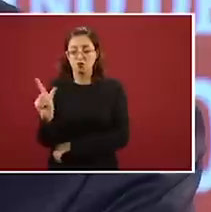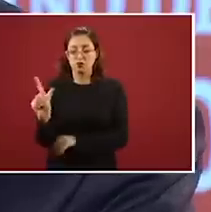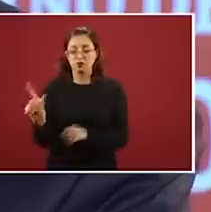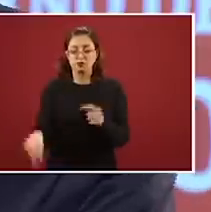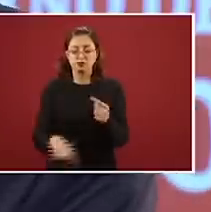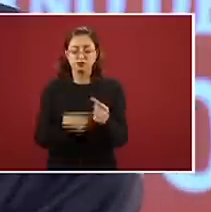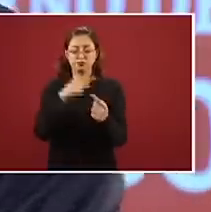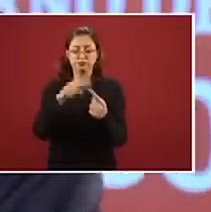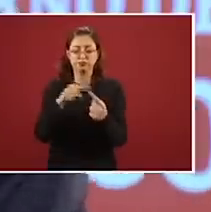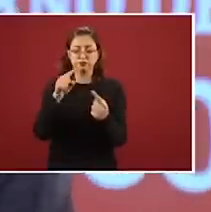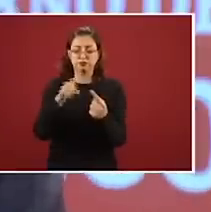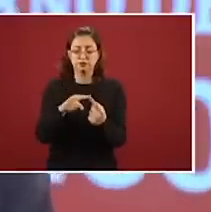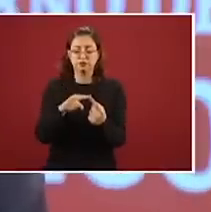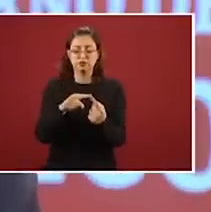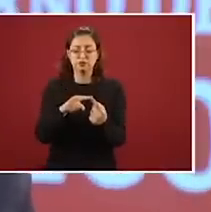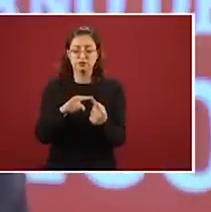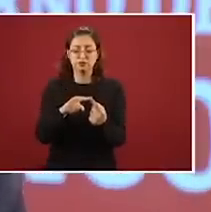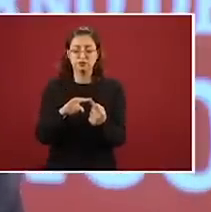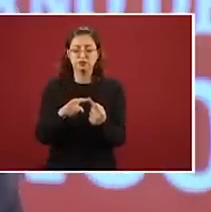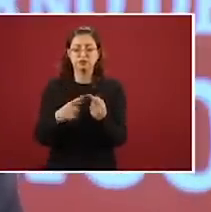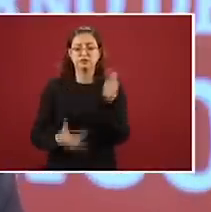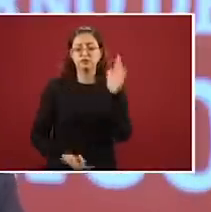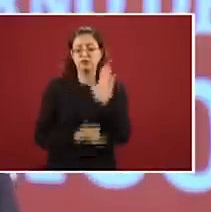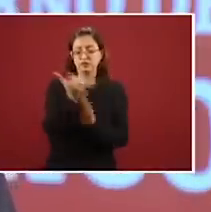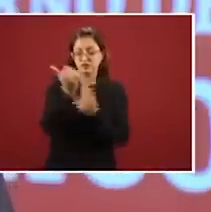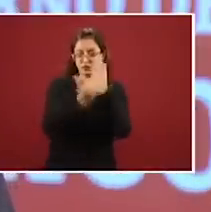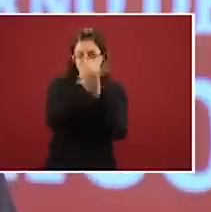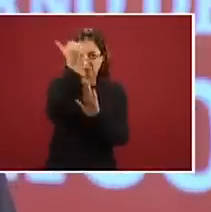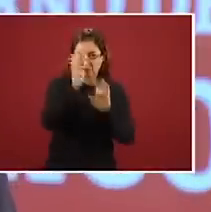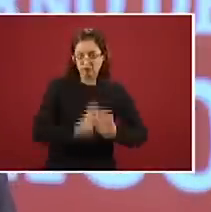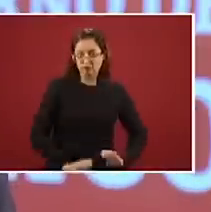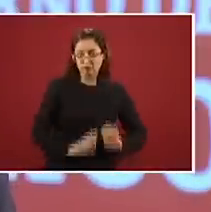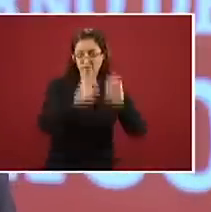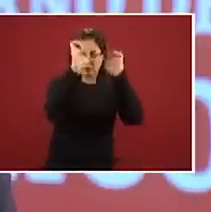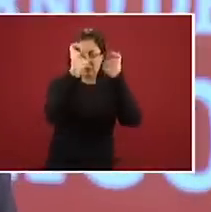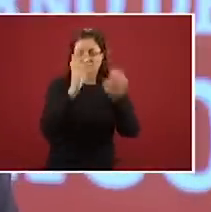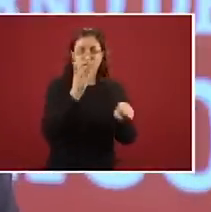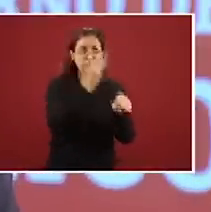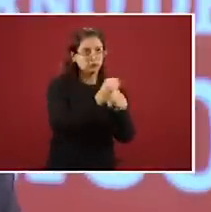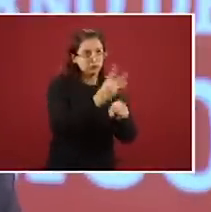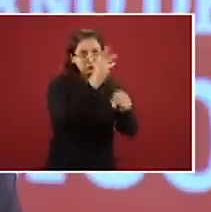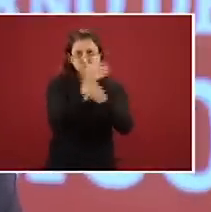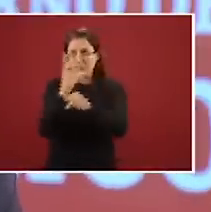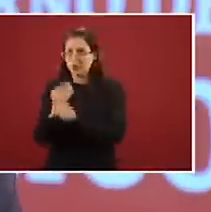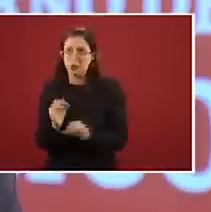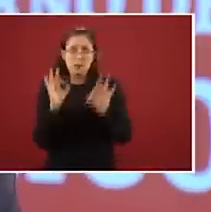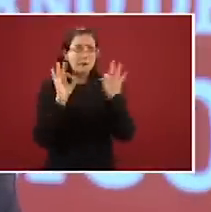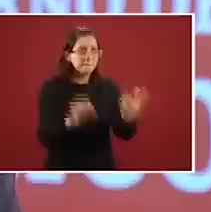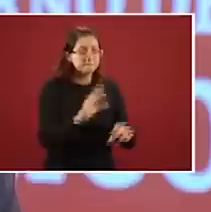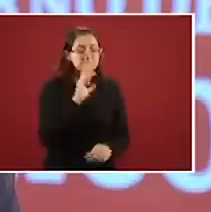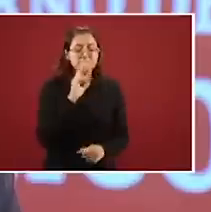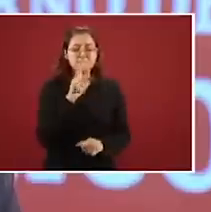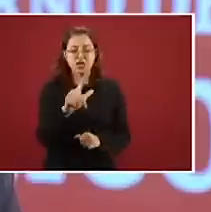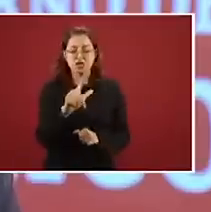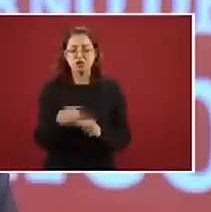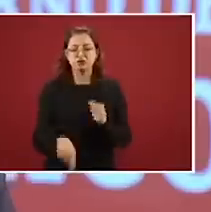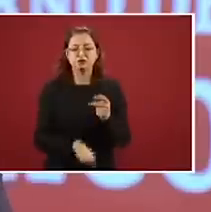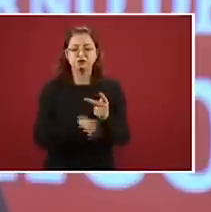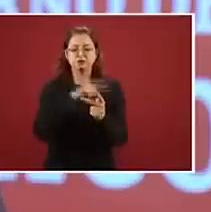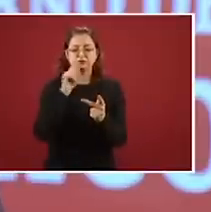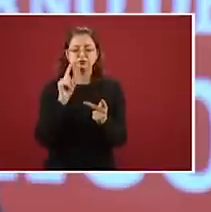1 para infraestructura, mejorar las instalaciones